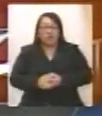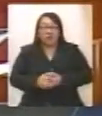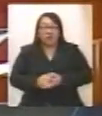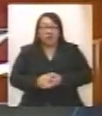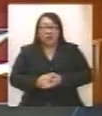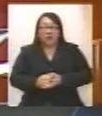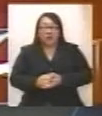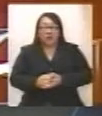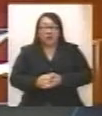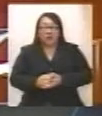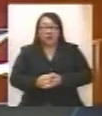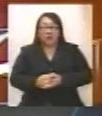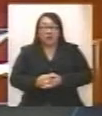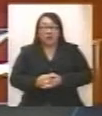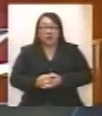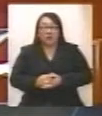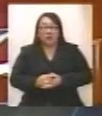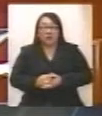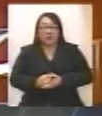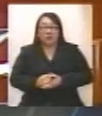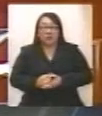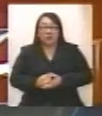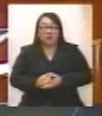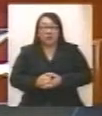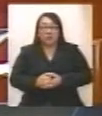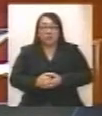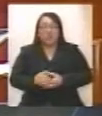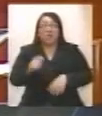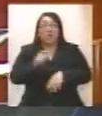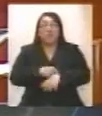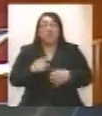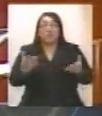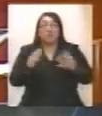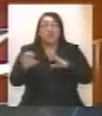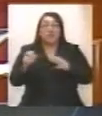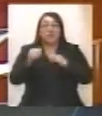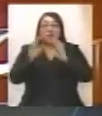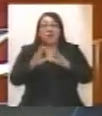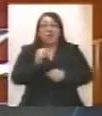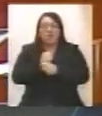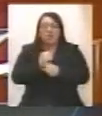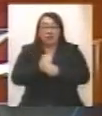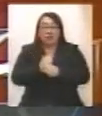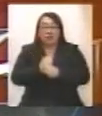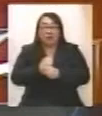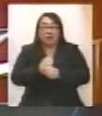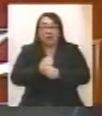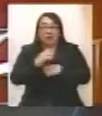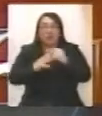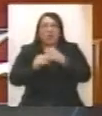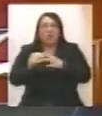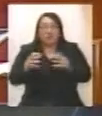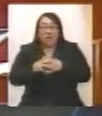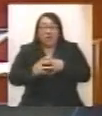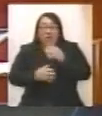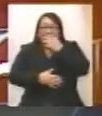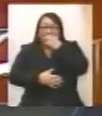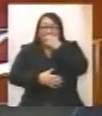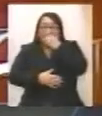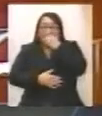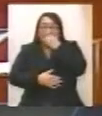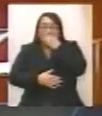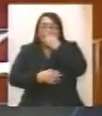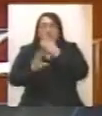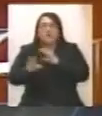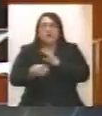ejecución contractual, etapa donde se genera la paralización de las obras. Se han incluido